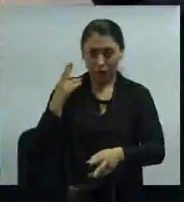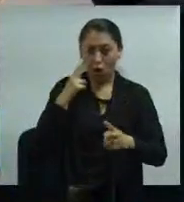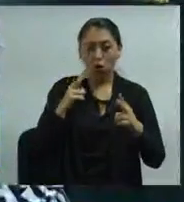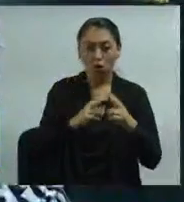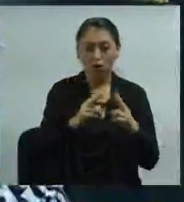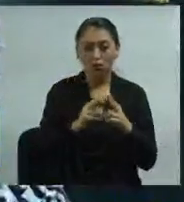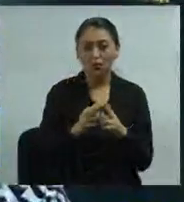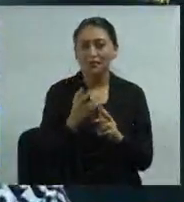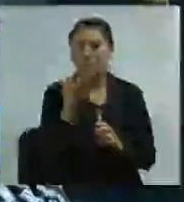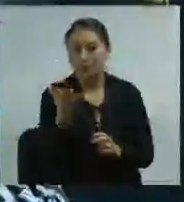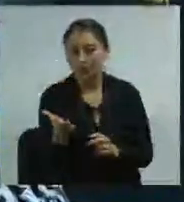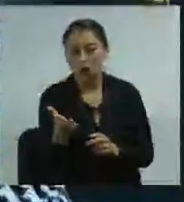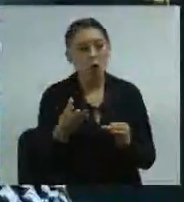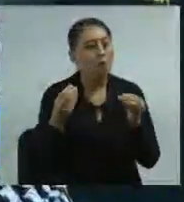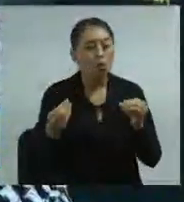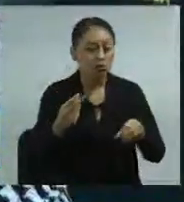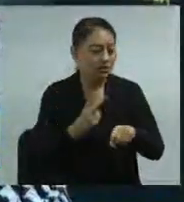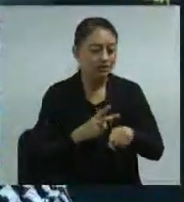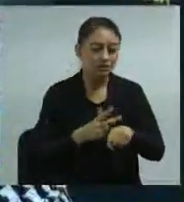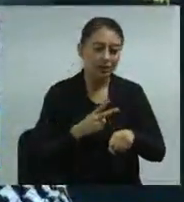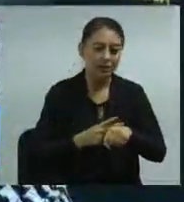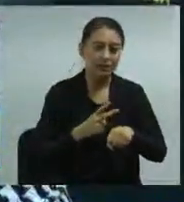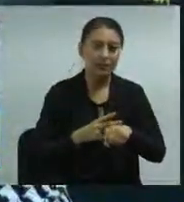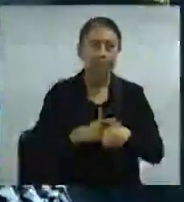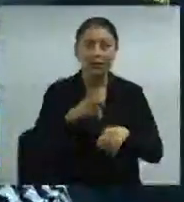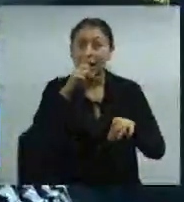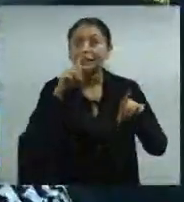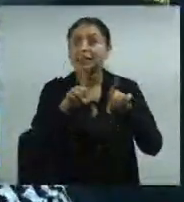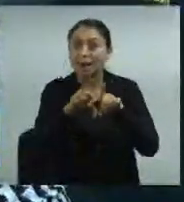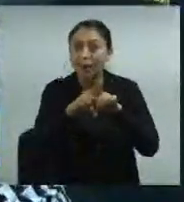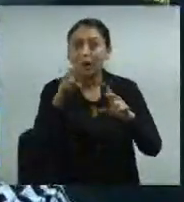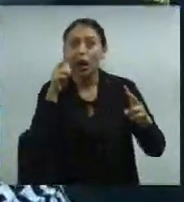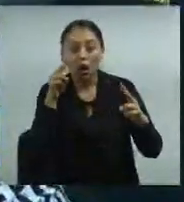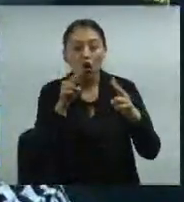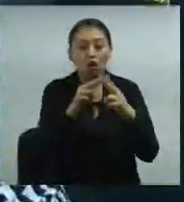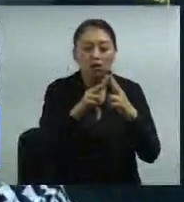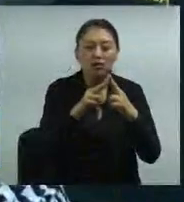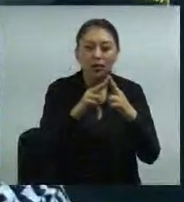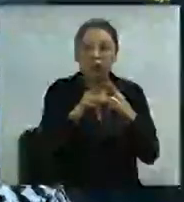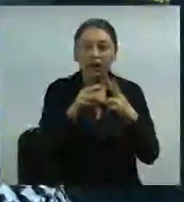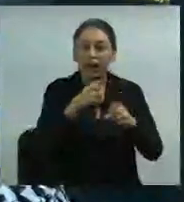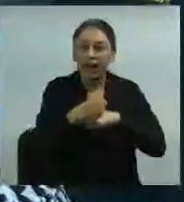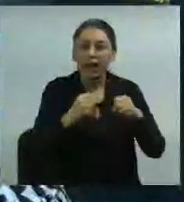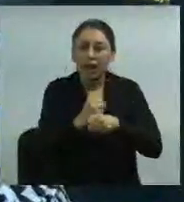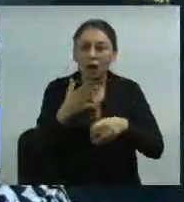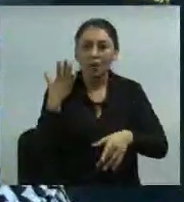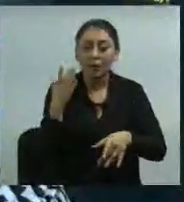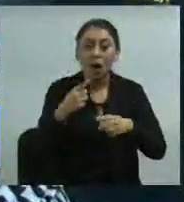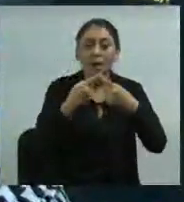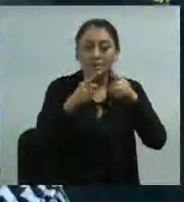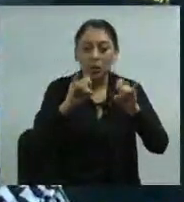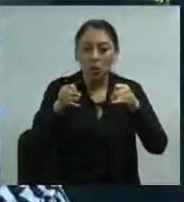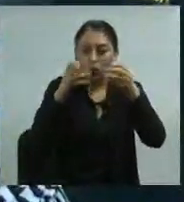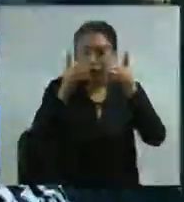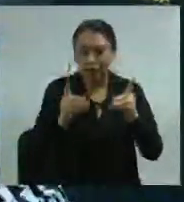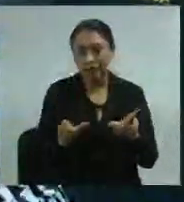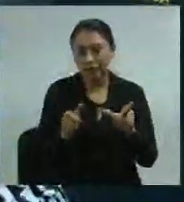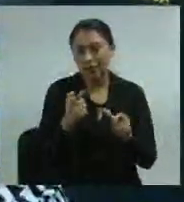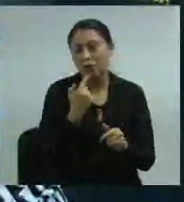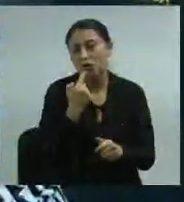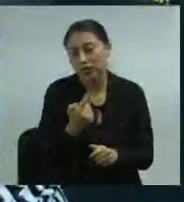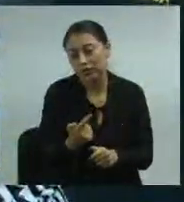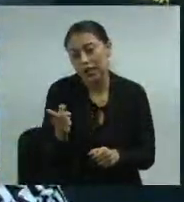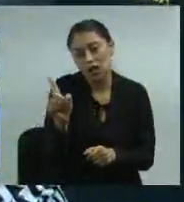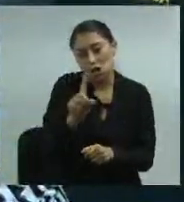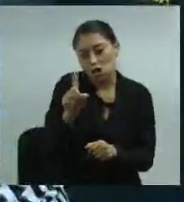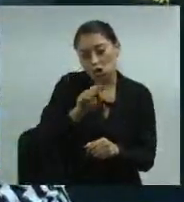pidió en reiteradas ocasiones que se entrara también a conocer el año pasado. Sin embargo, Junta Directiva en su momento no la